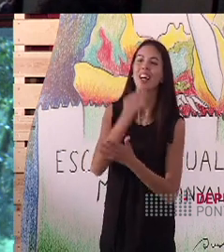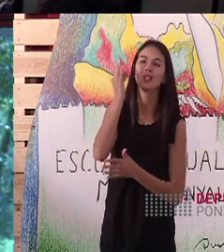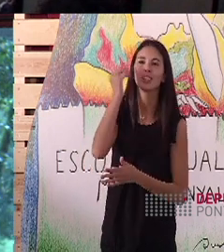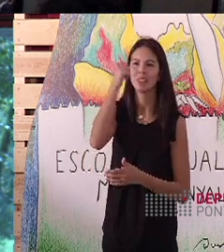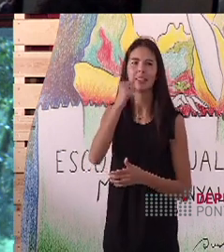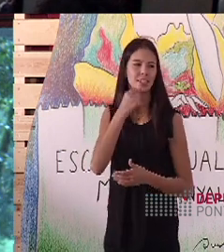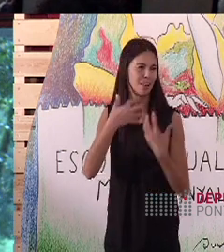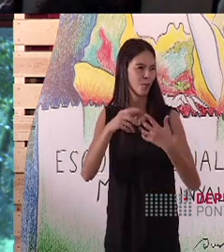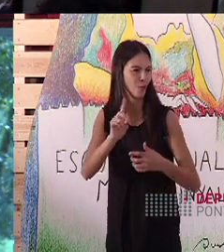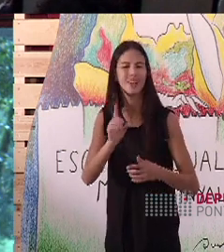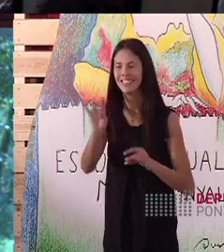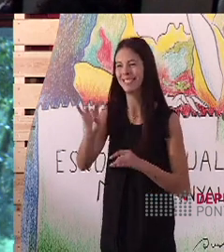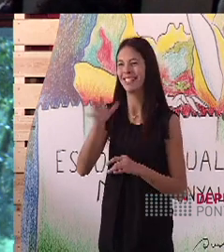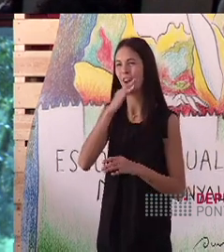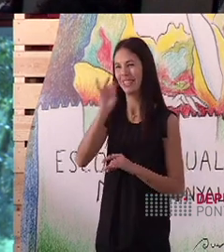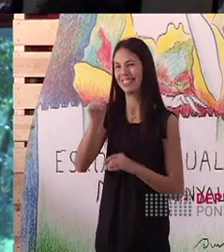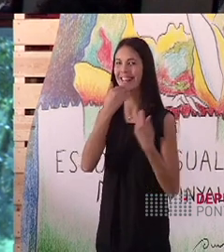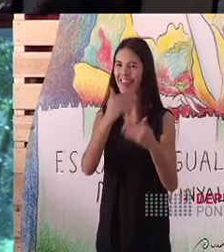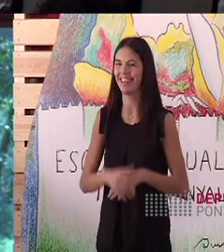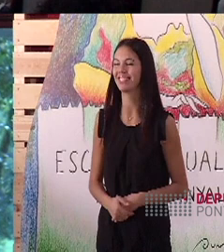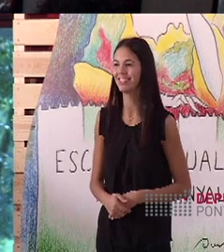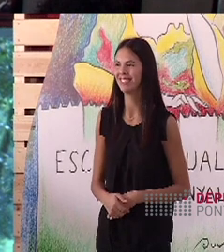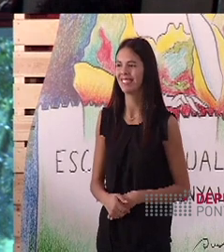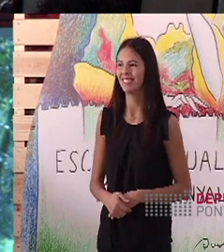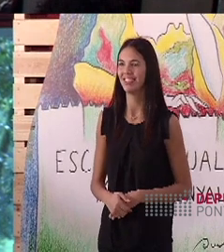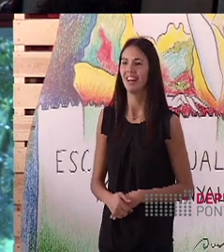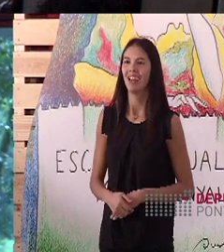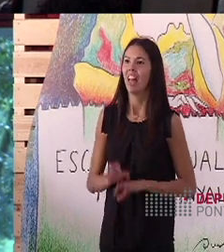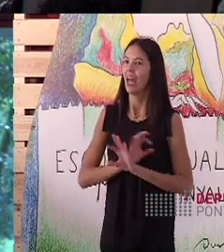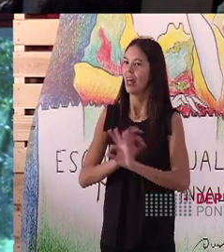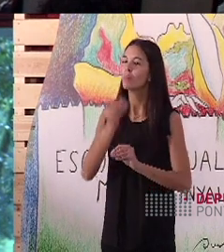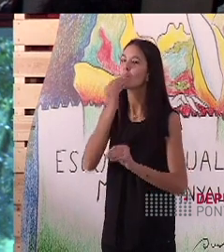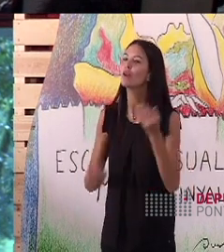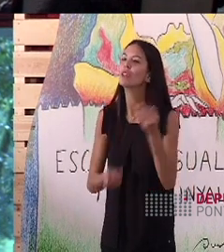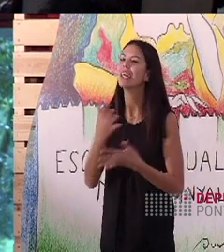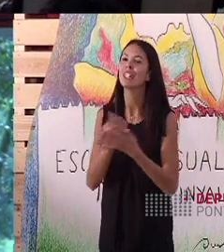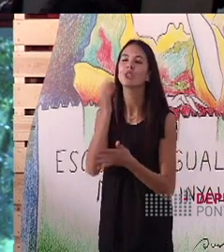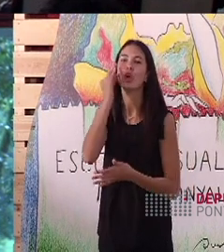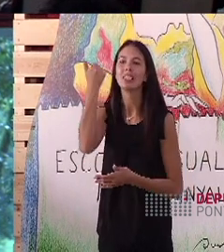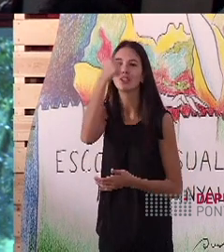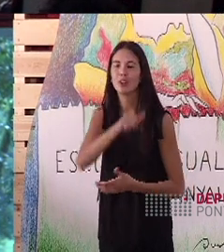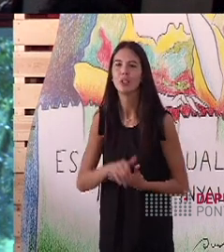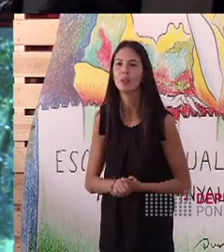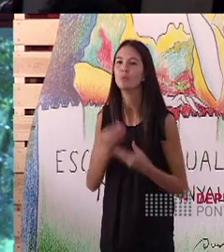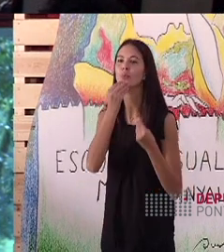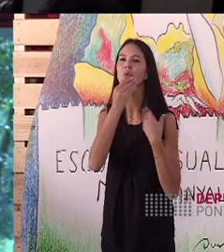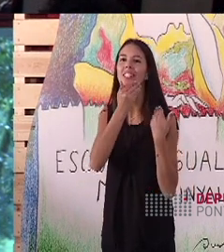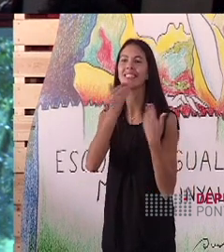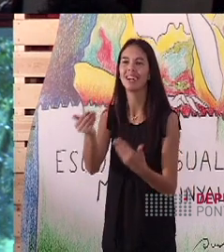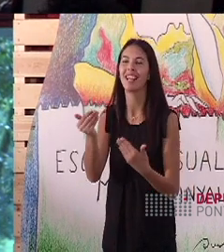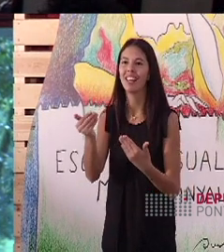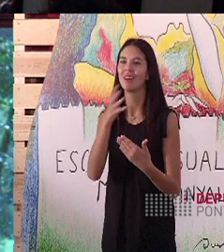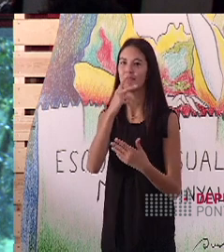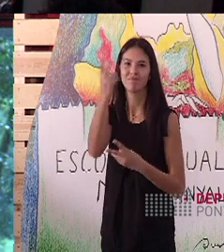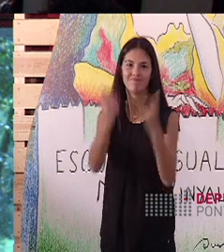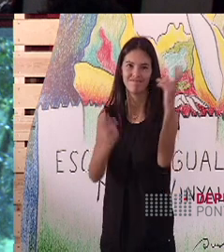Non funciona. Sí, agora. Grazas, Carmela. Que nada, moi bos días a todas e a todos. Moitas grazas